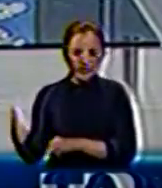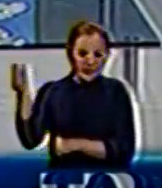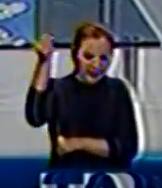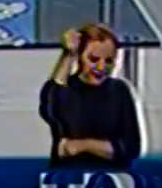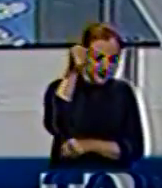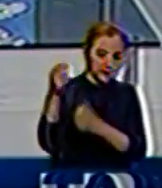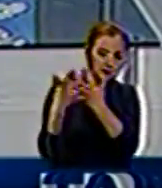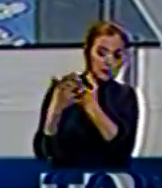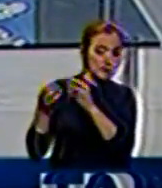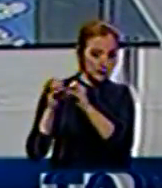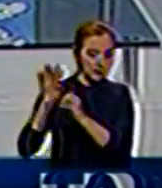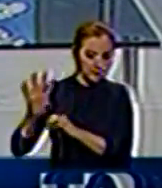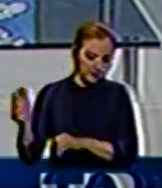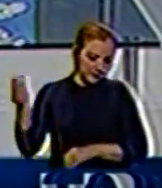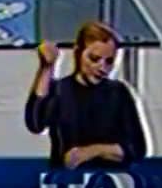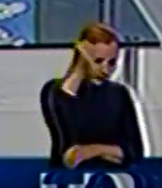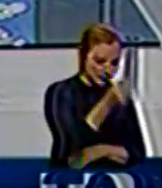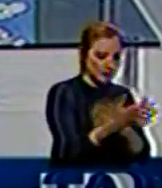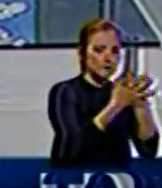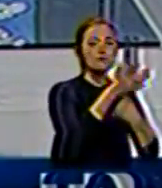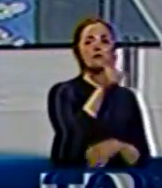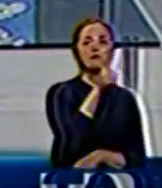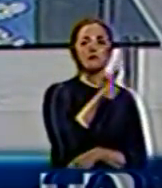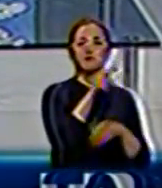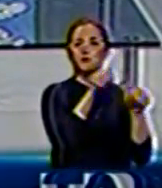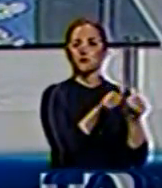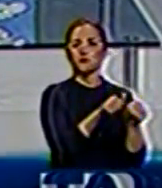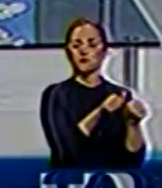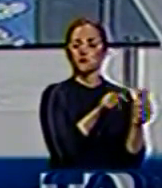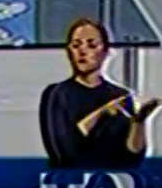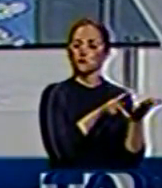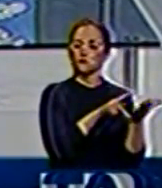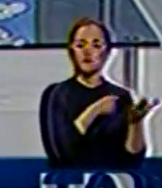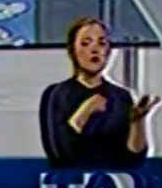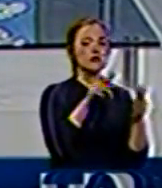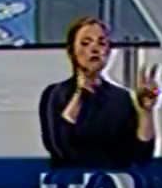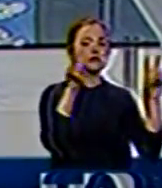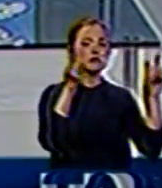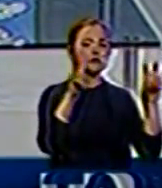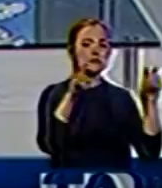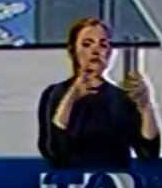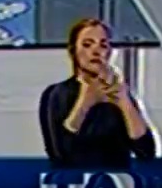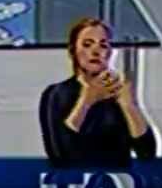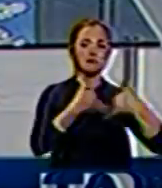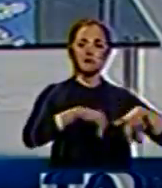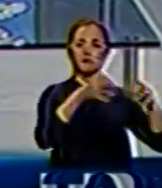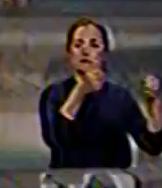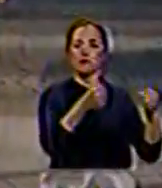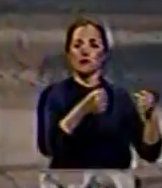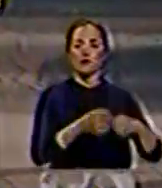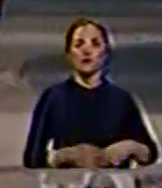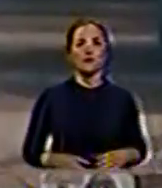de la cárcel 4 a la de la Tacunga, donde seguirá pagando su condena por asociación ilícita.